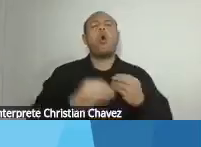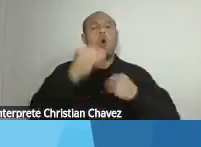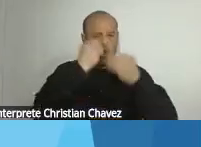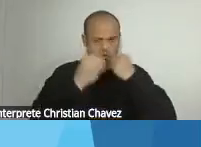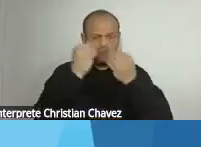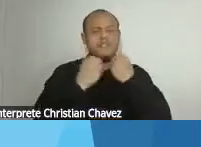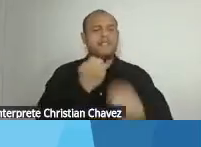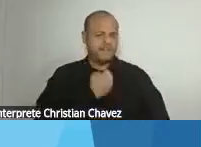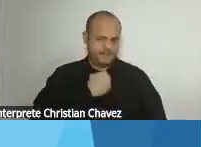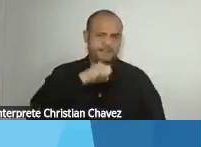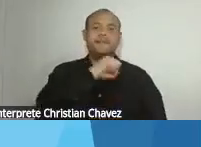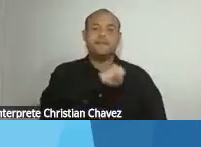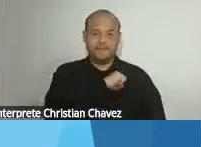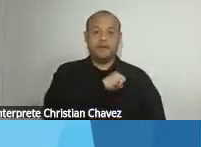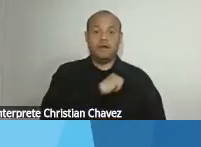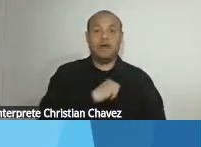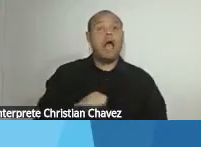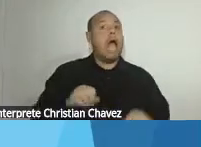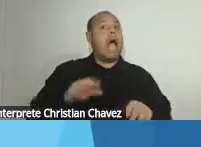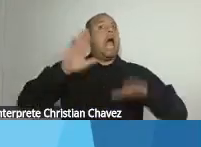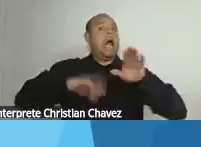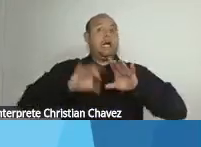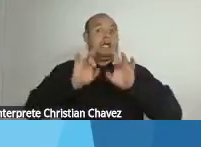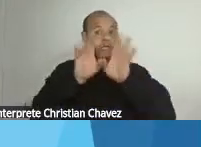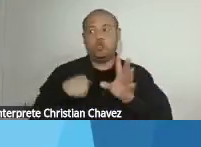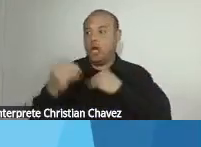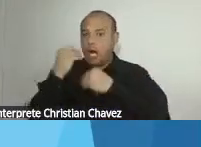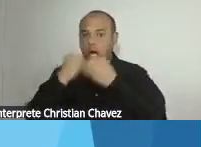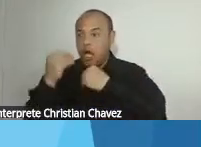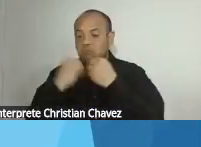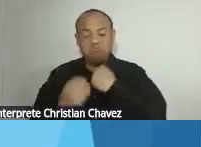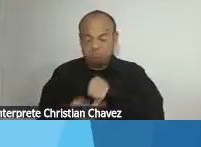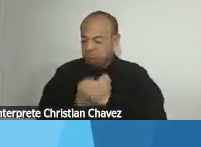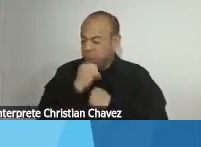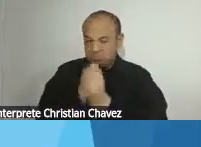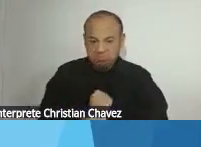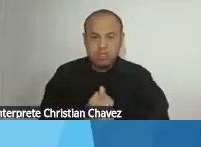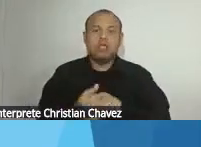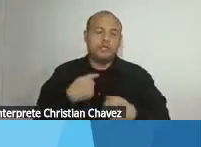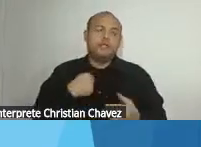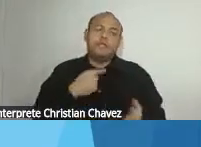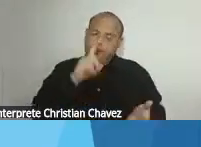estamos alcanzando este requerimiento por medio de los alimentos. ¿Sí?